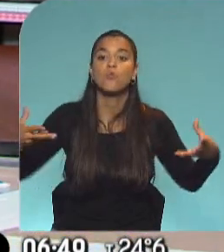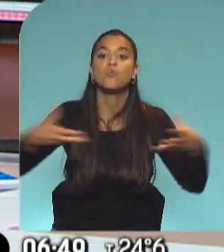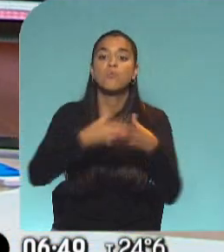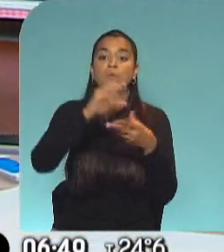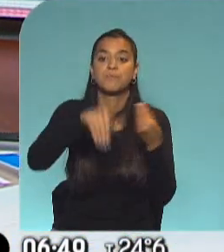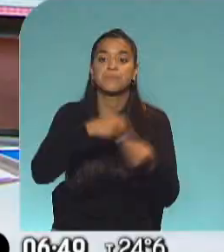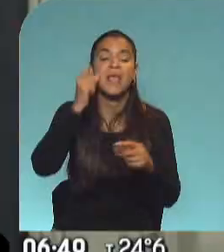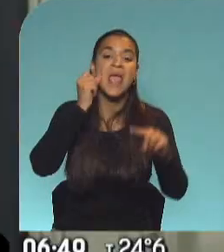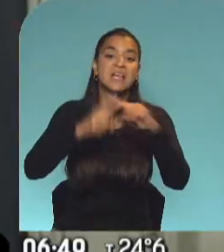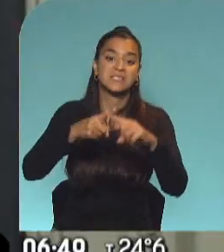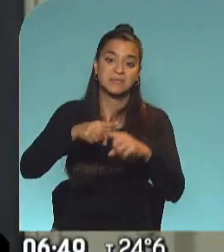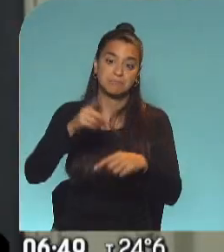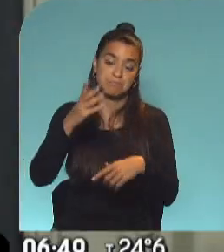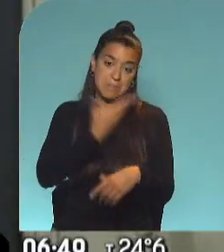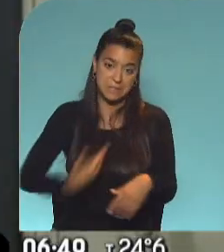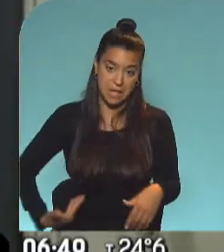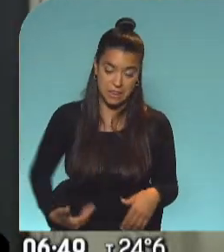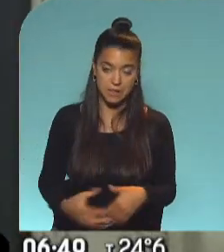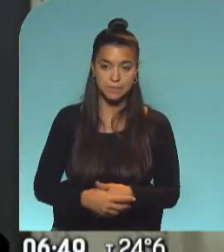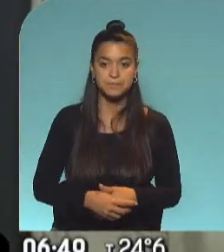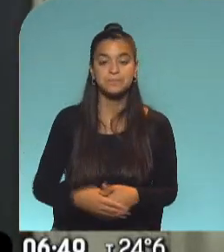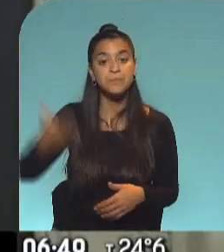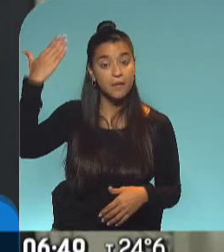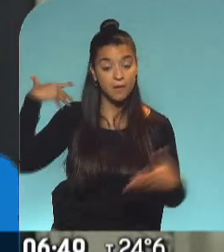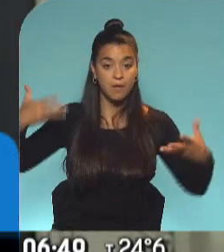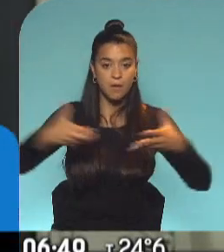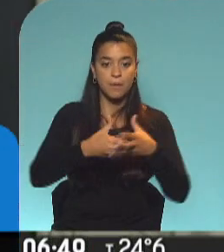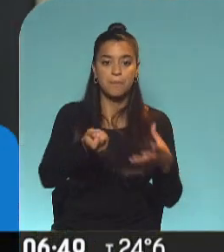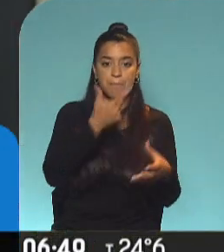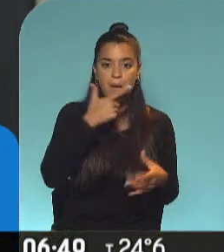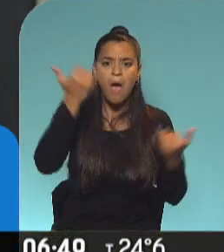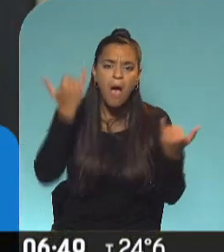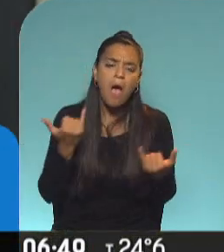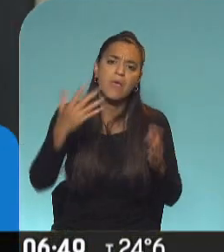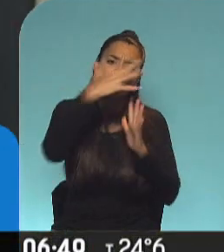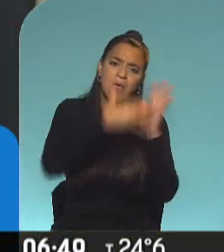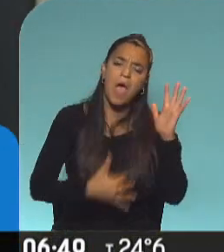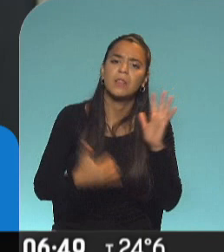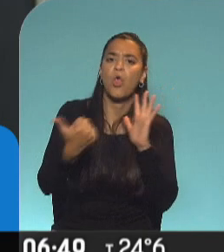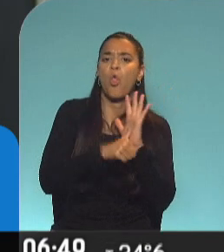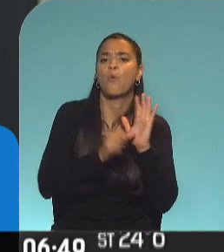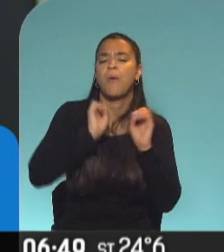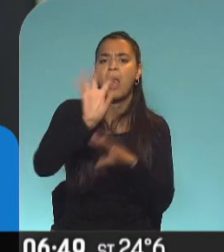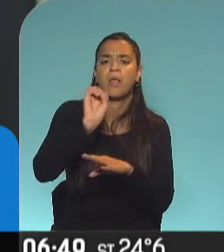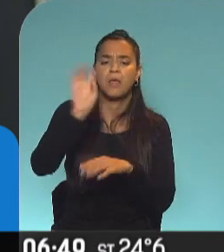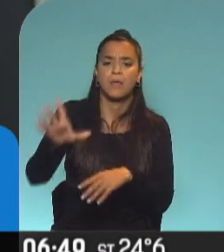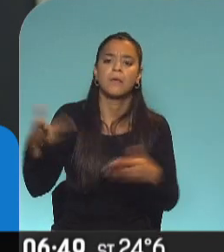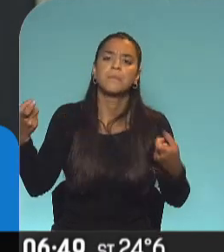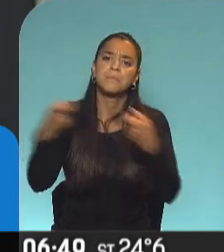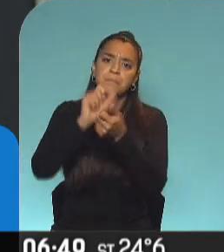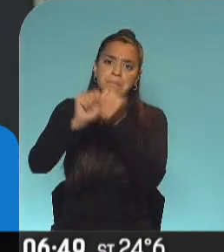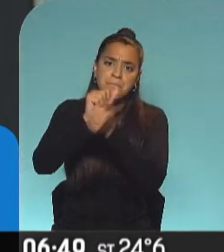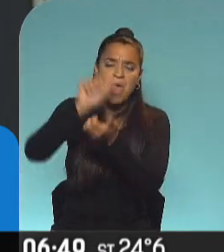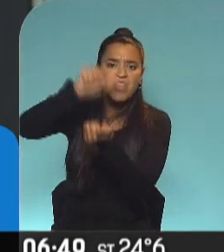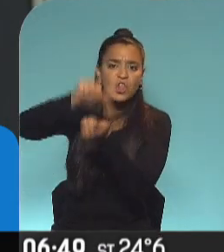familiar del expresidente. Desde el grupo Macri enviaron distintas cartas documento a la editorial Penguin Random